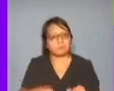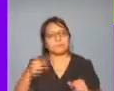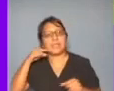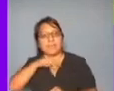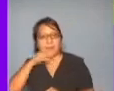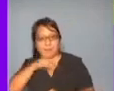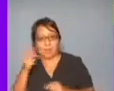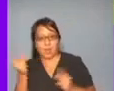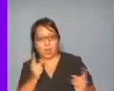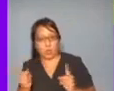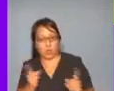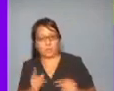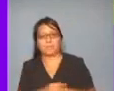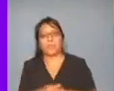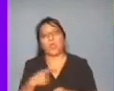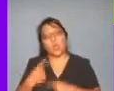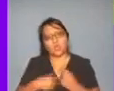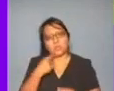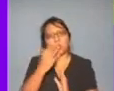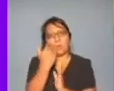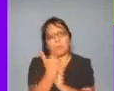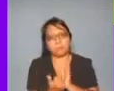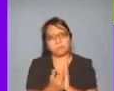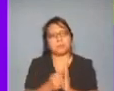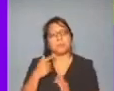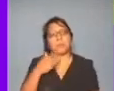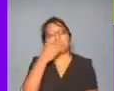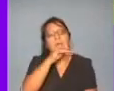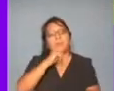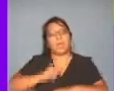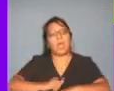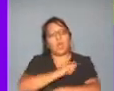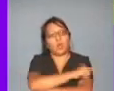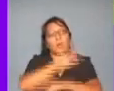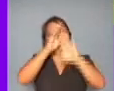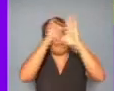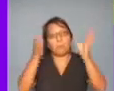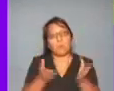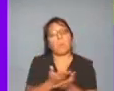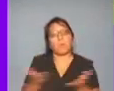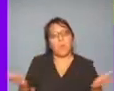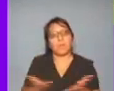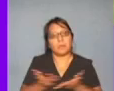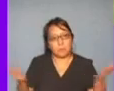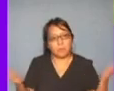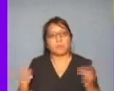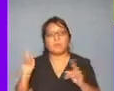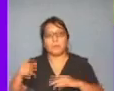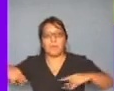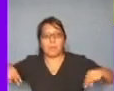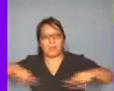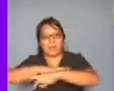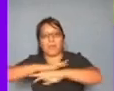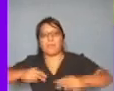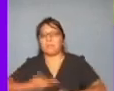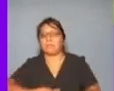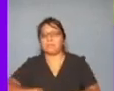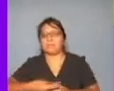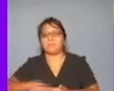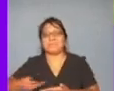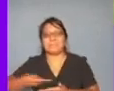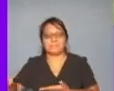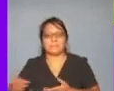así que seguimos con la promoción, seguimos estando en los aeropuertos, seguimos estando con cartelería en vía pública, seguimos estando en las